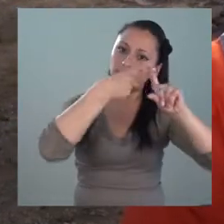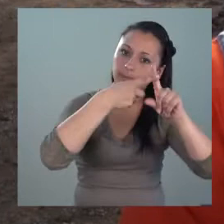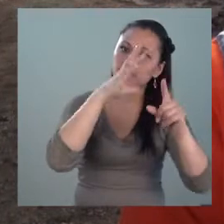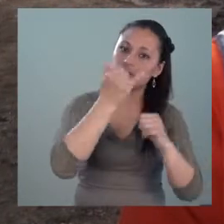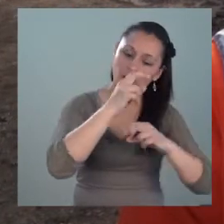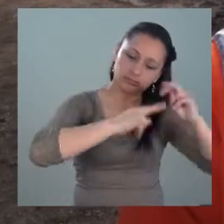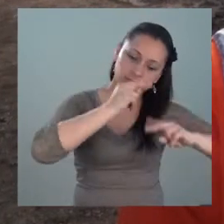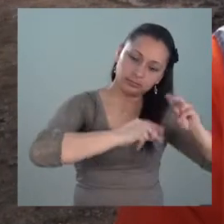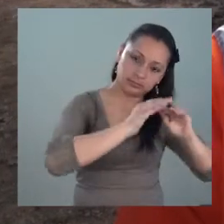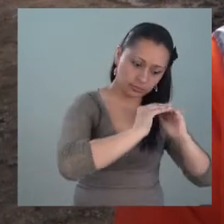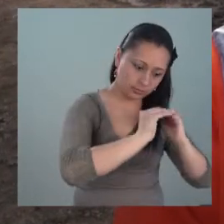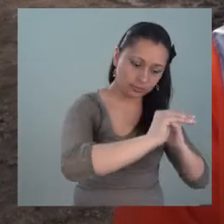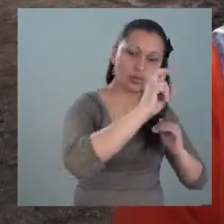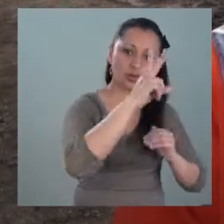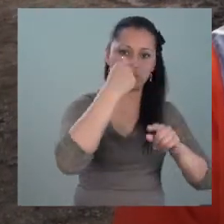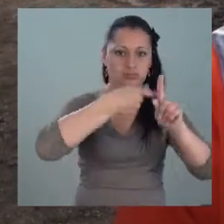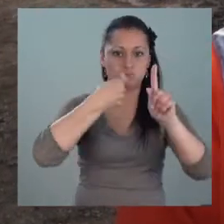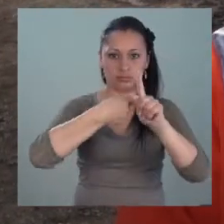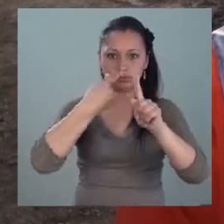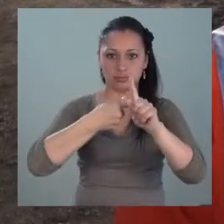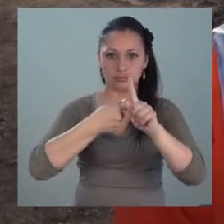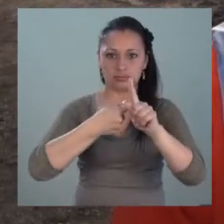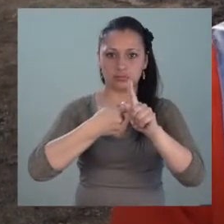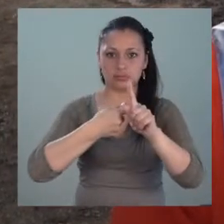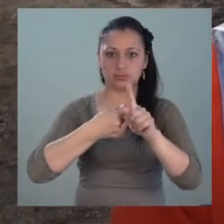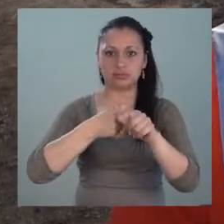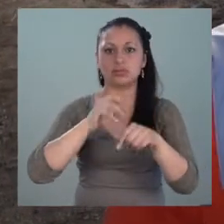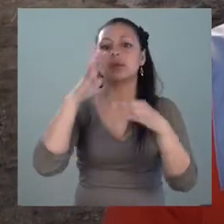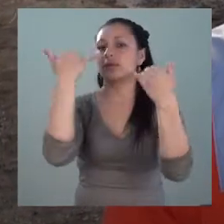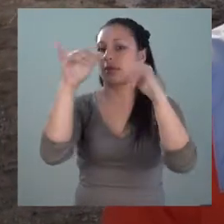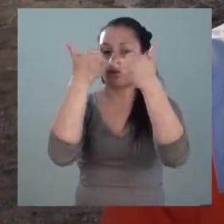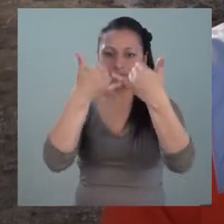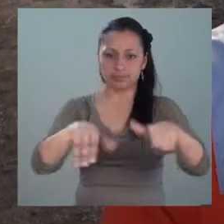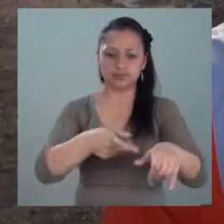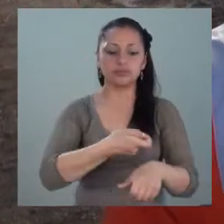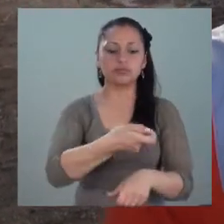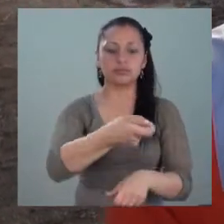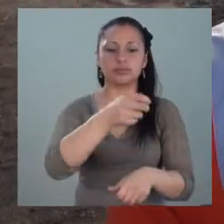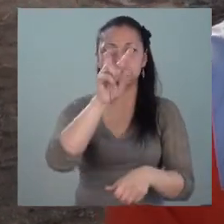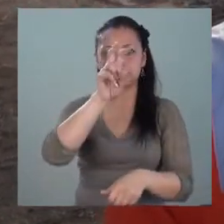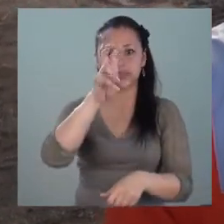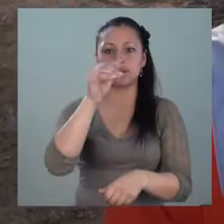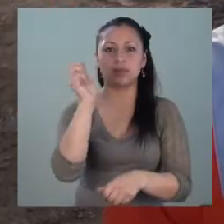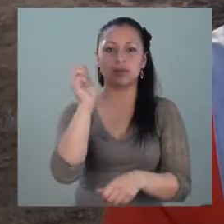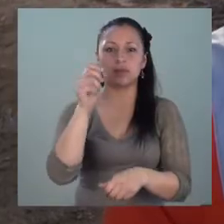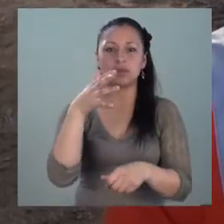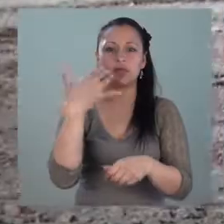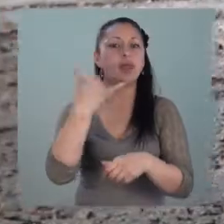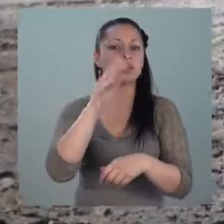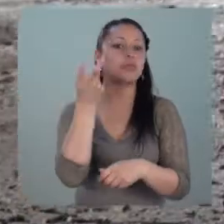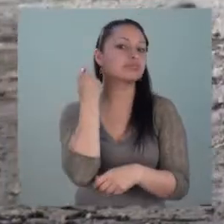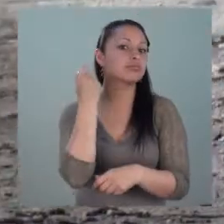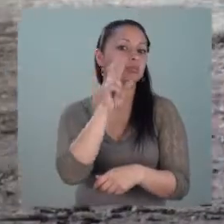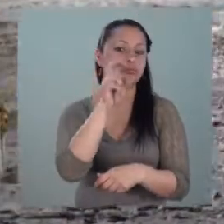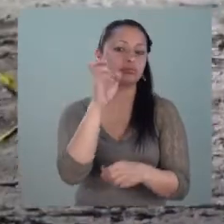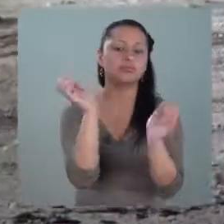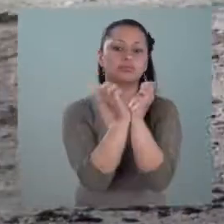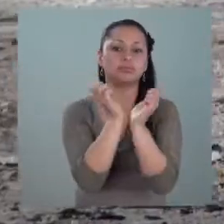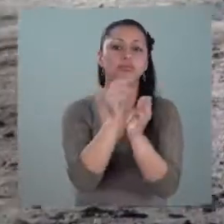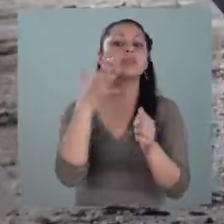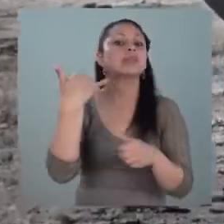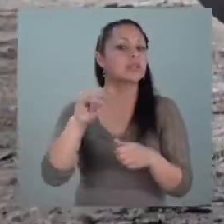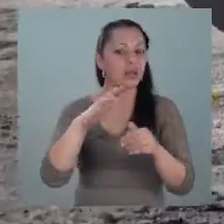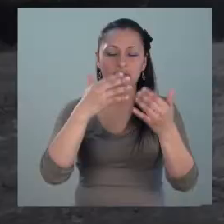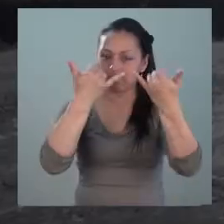que fue etapa de construcción por 2 meses, que terminó ahora el 7 de mayo. Iniciamos ya la etapa de